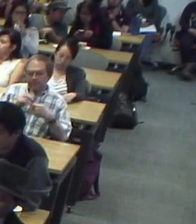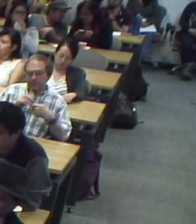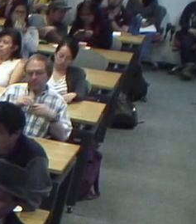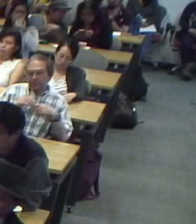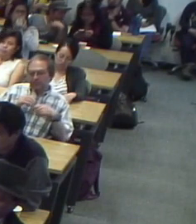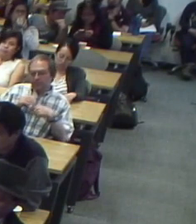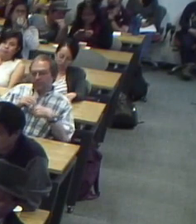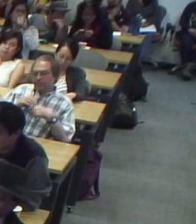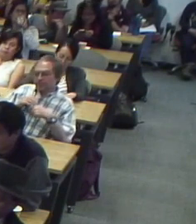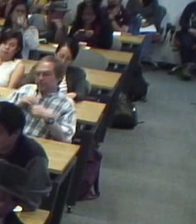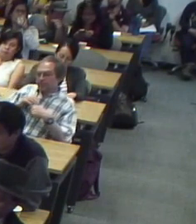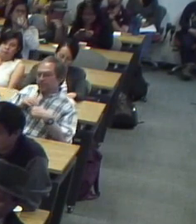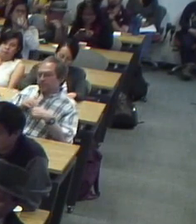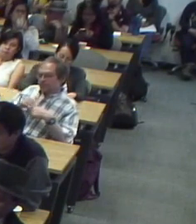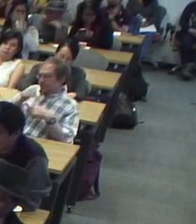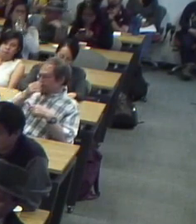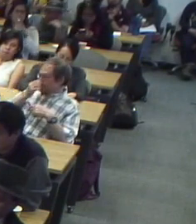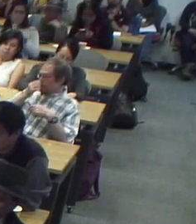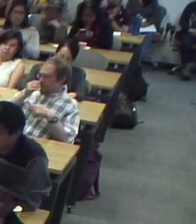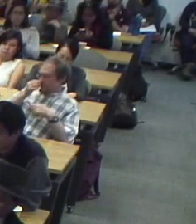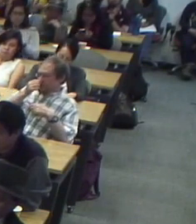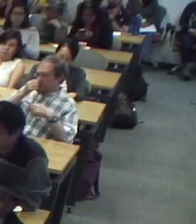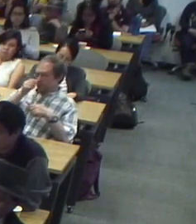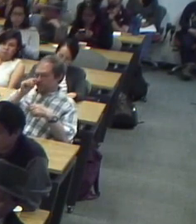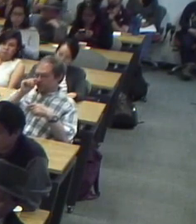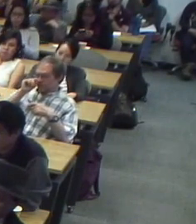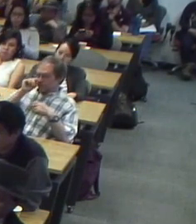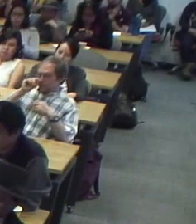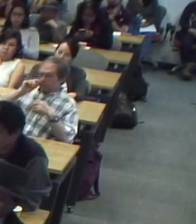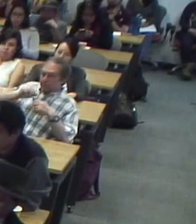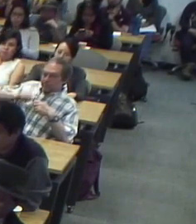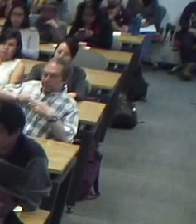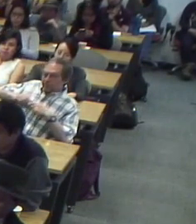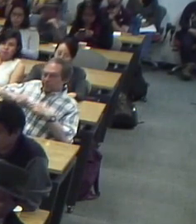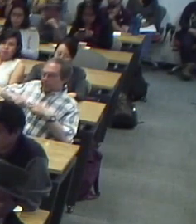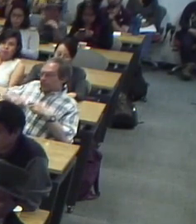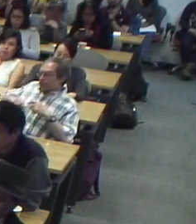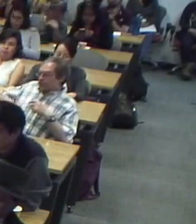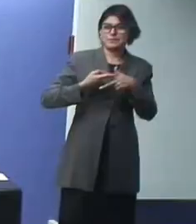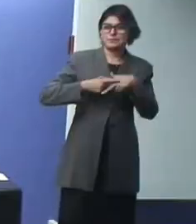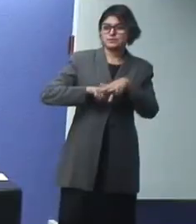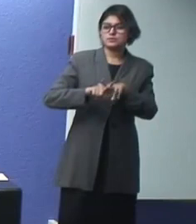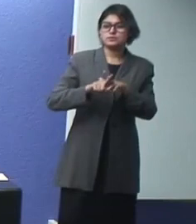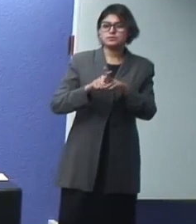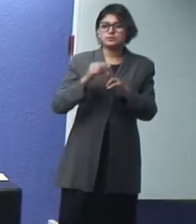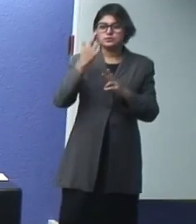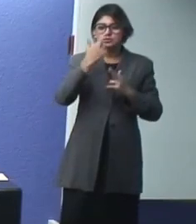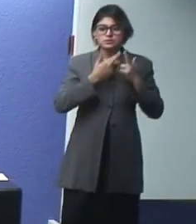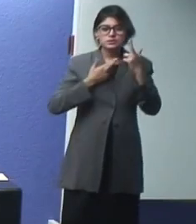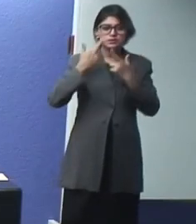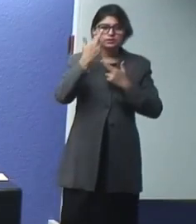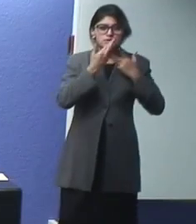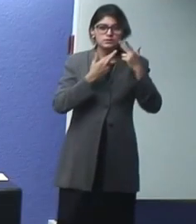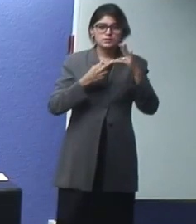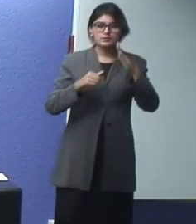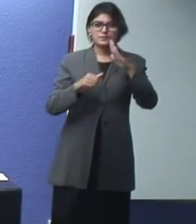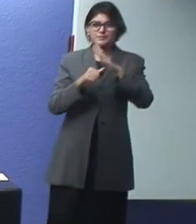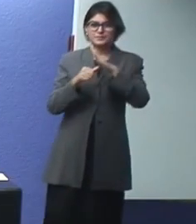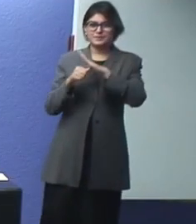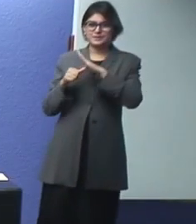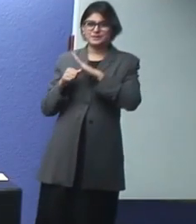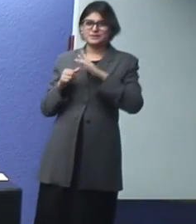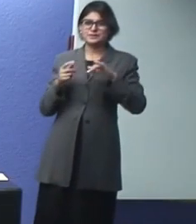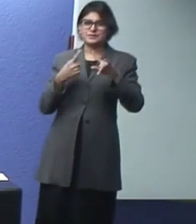tan es así, o tan lo es, que desde el momento en que empezó a gestarse todas las mesas